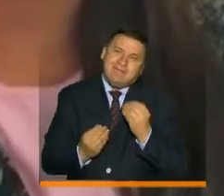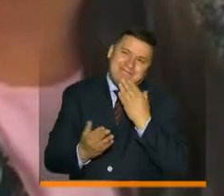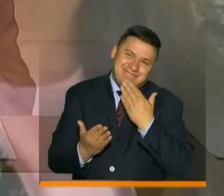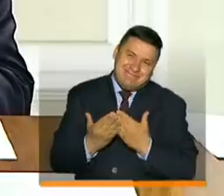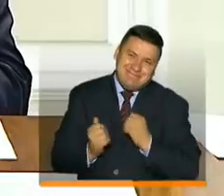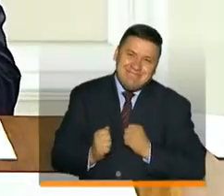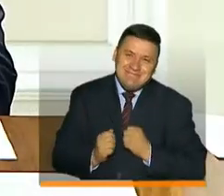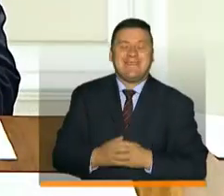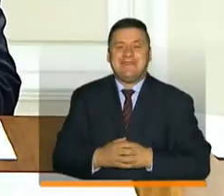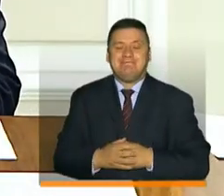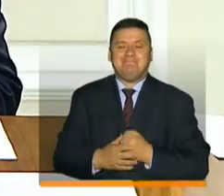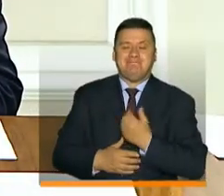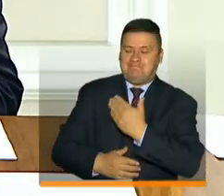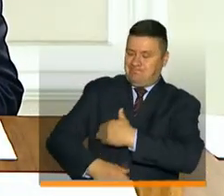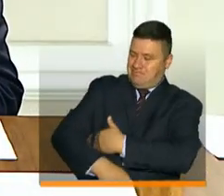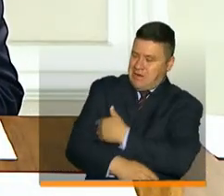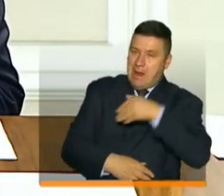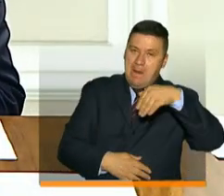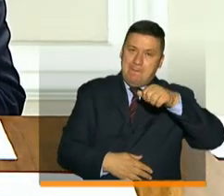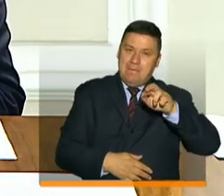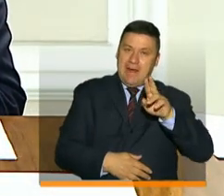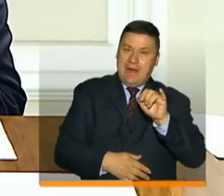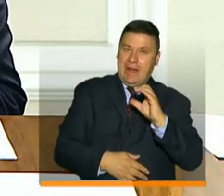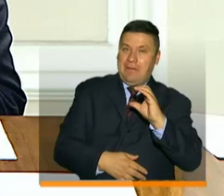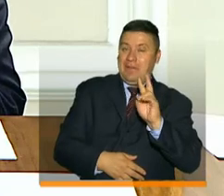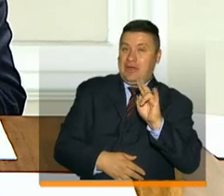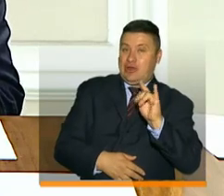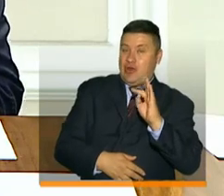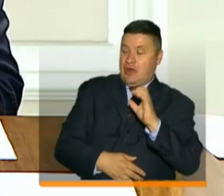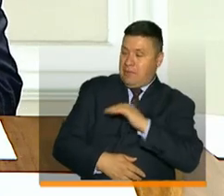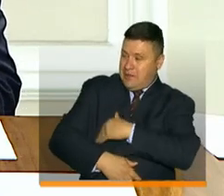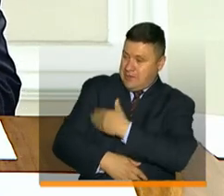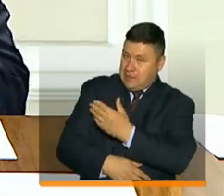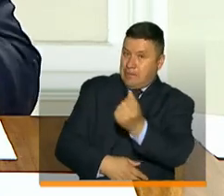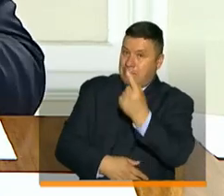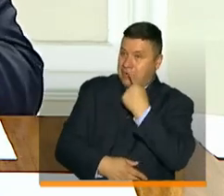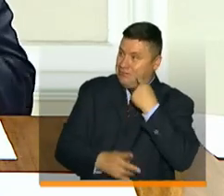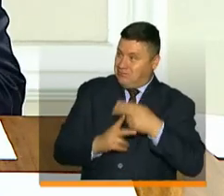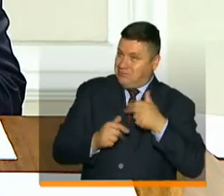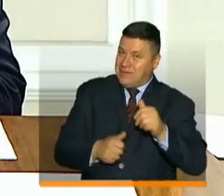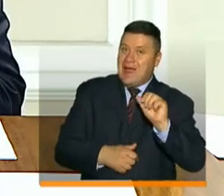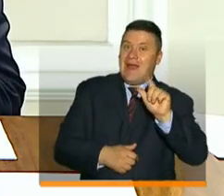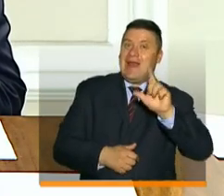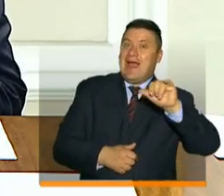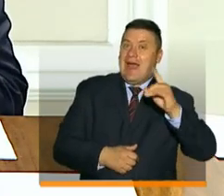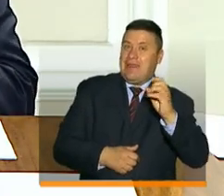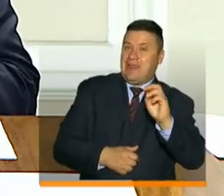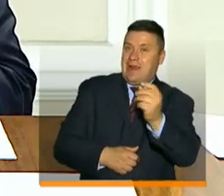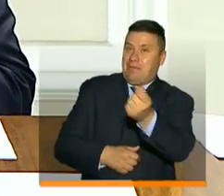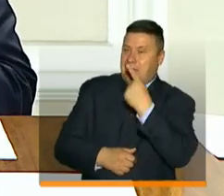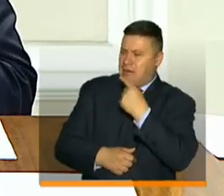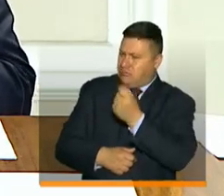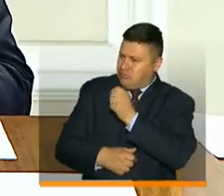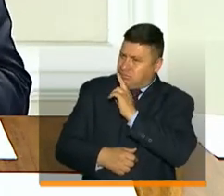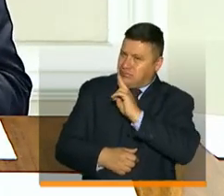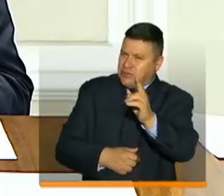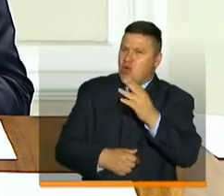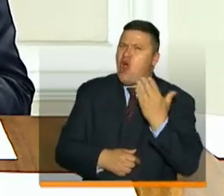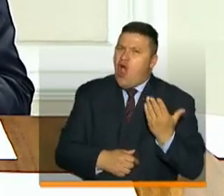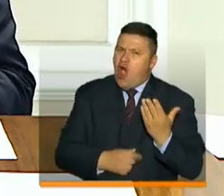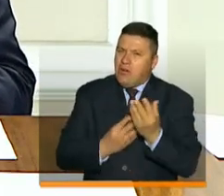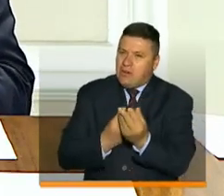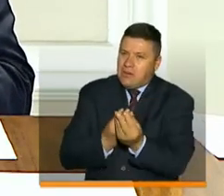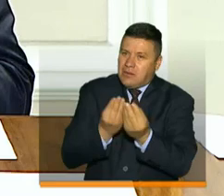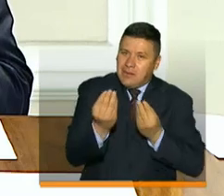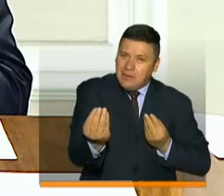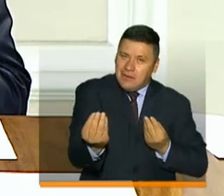gracias. Ministra María Victoria, qué buena pregunta la que nos hace María Alejandra. Yo quisiera que aprovecháramos la pregunta que ella nos hace para que hablemos del modelo de